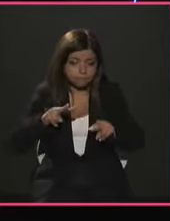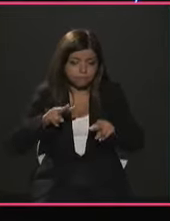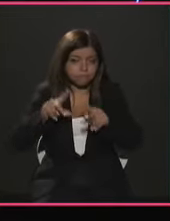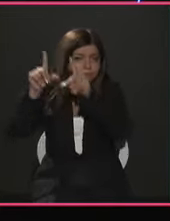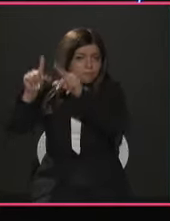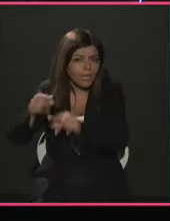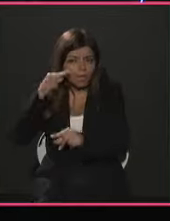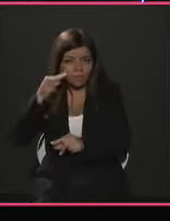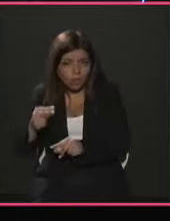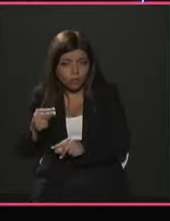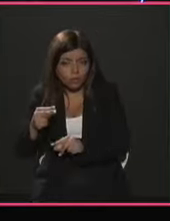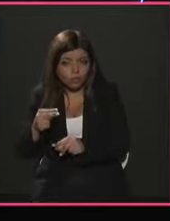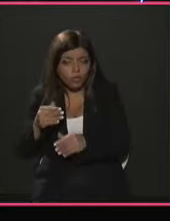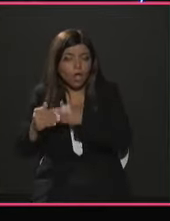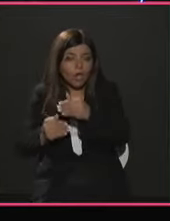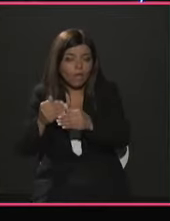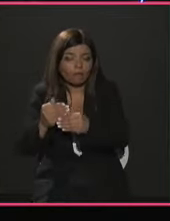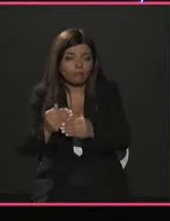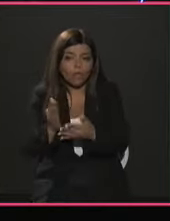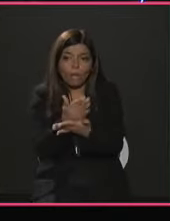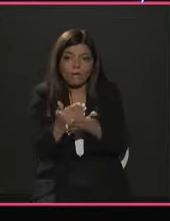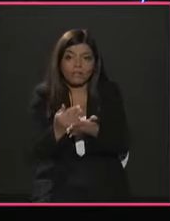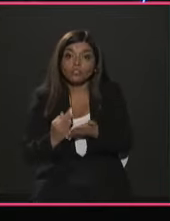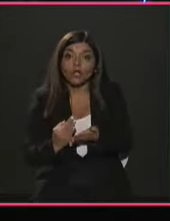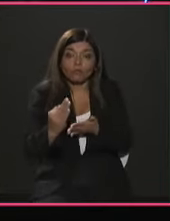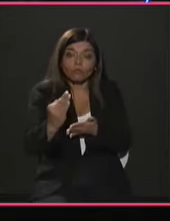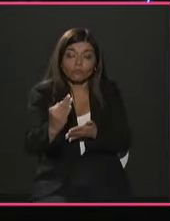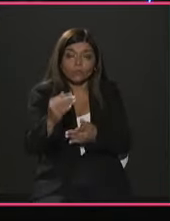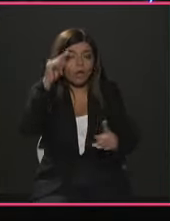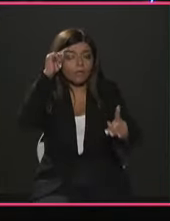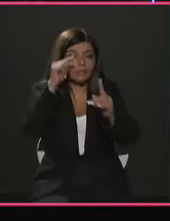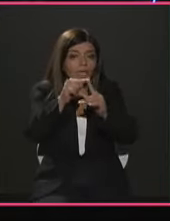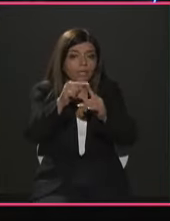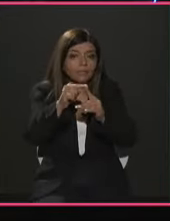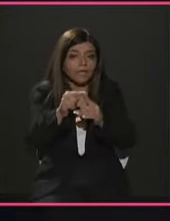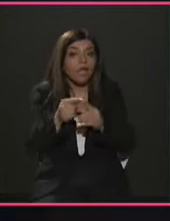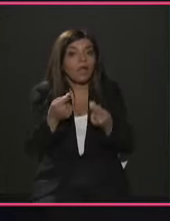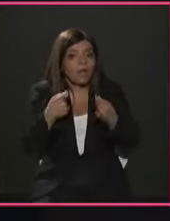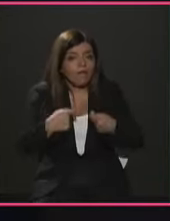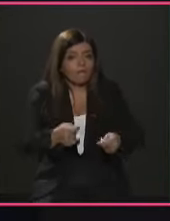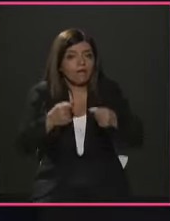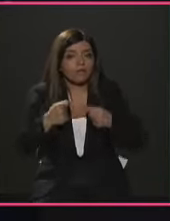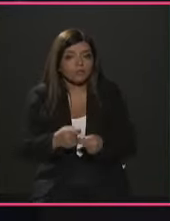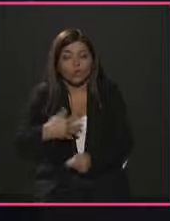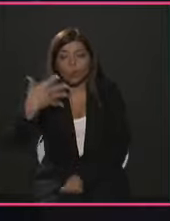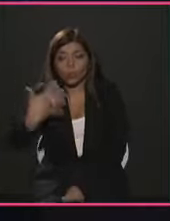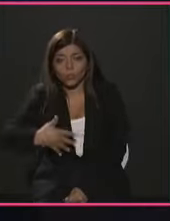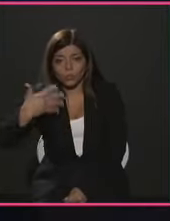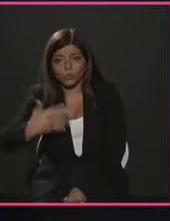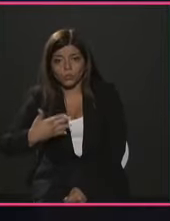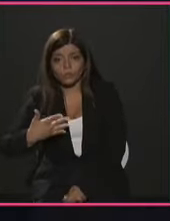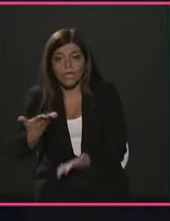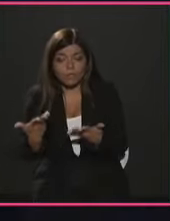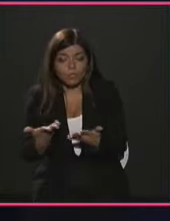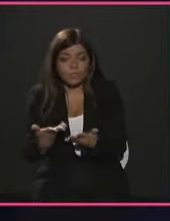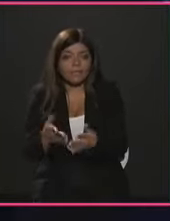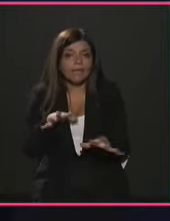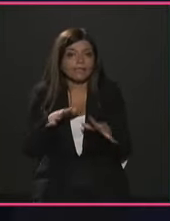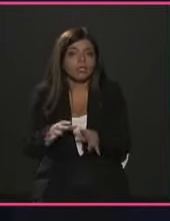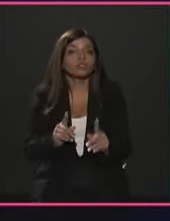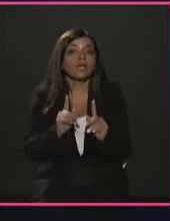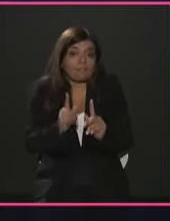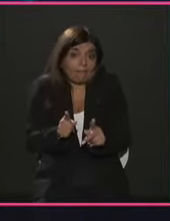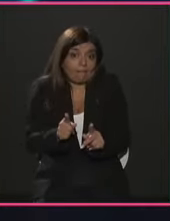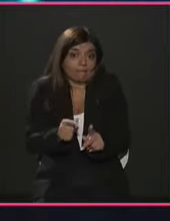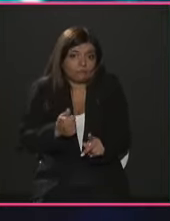anuncios sobre lo que vamos a hacer para poder enfocarnos en esto el dinero que vamos a invertir pero de no ser que estas cosas se implementen de